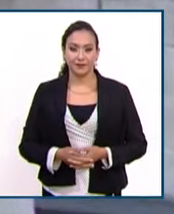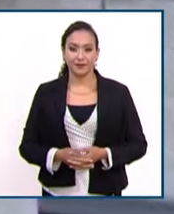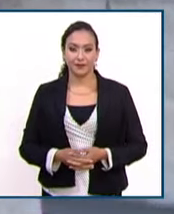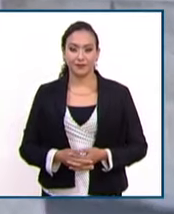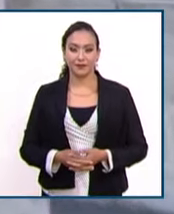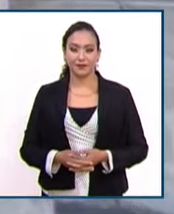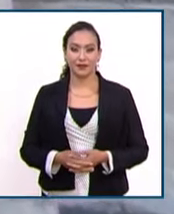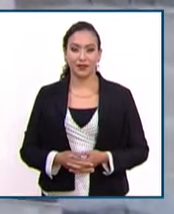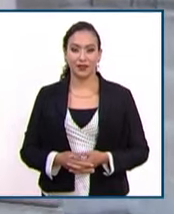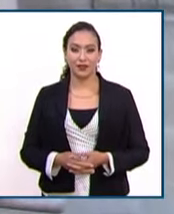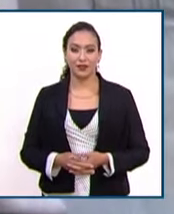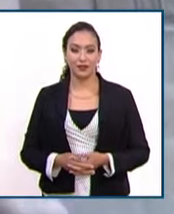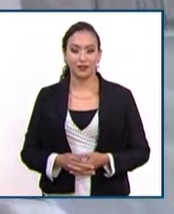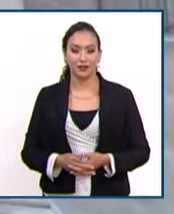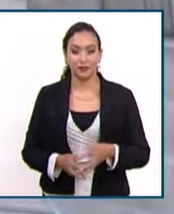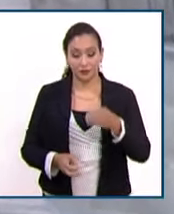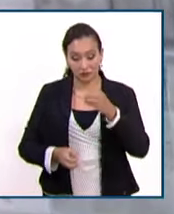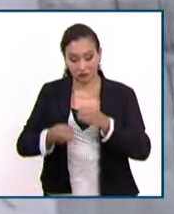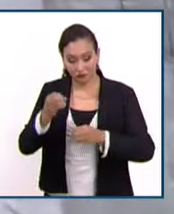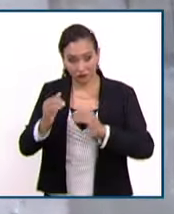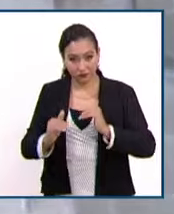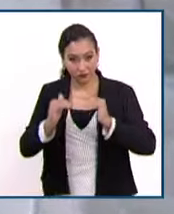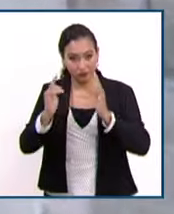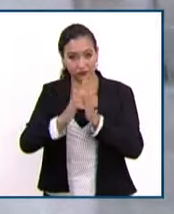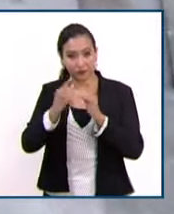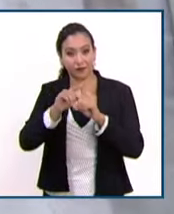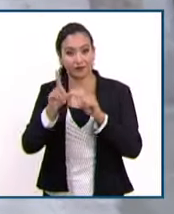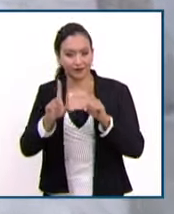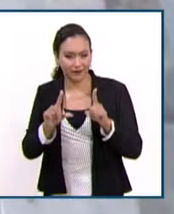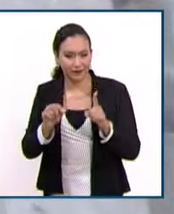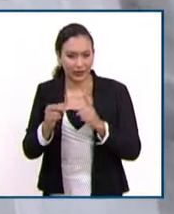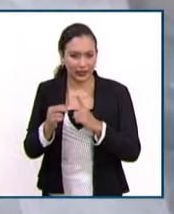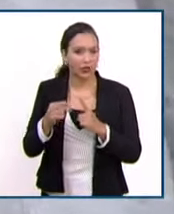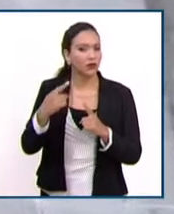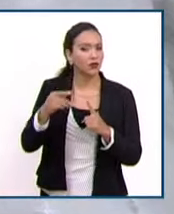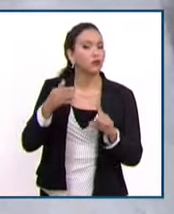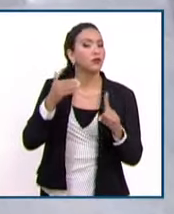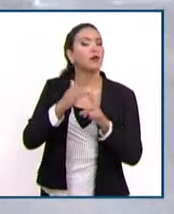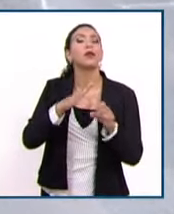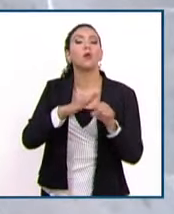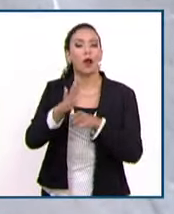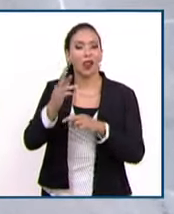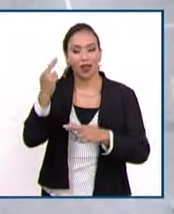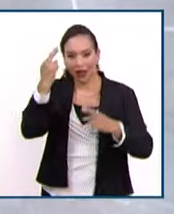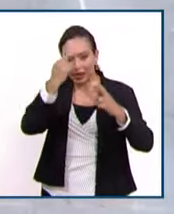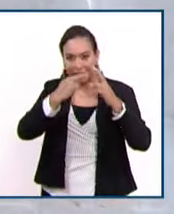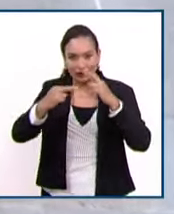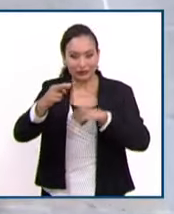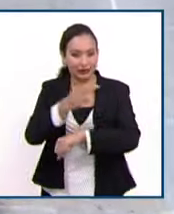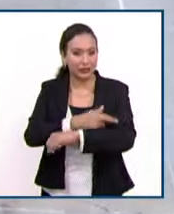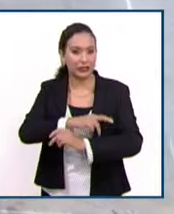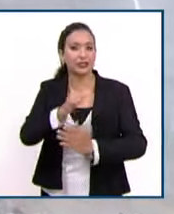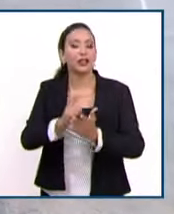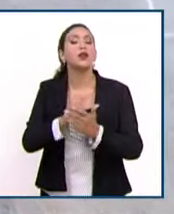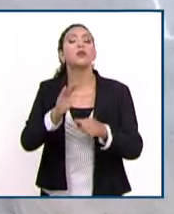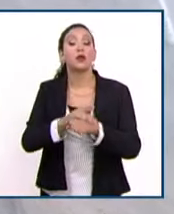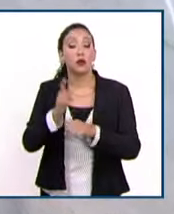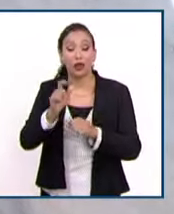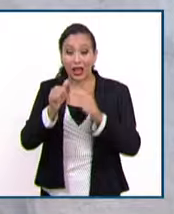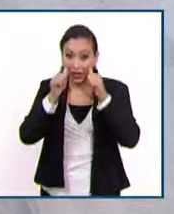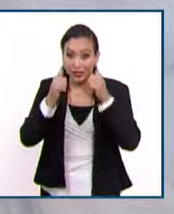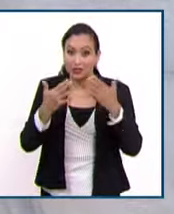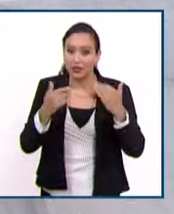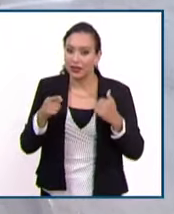Es labor de la Suprema Corte analizar la validez de los procesos legislativos cuando estos son impugnados, aseguró el ministro